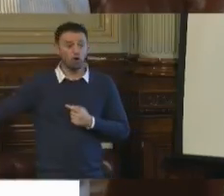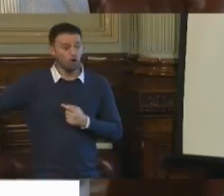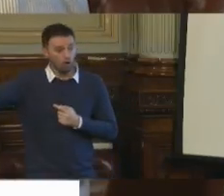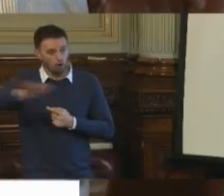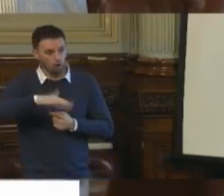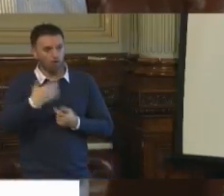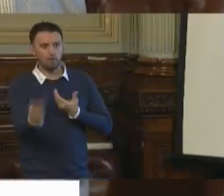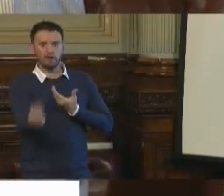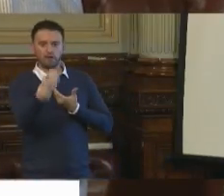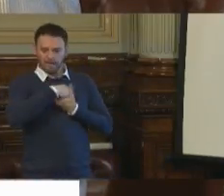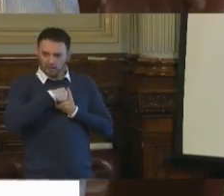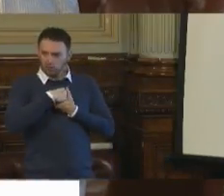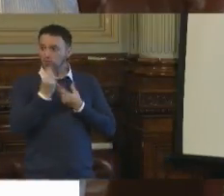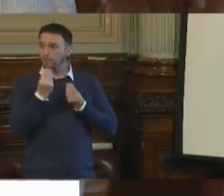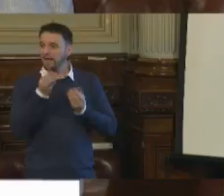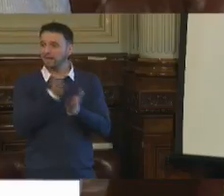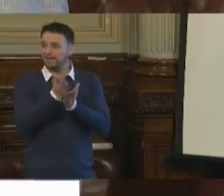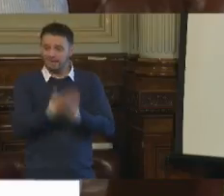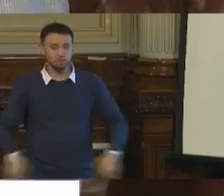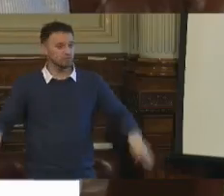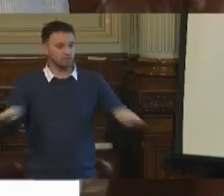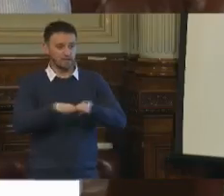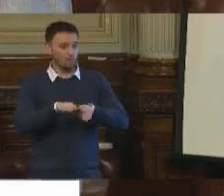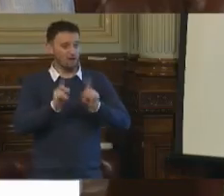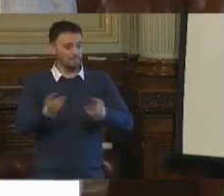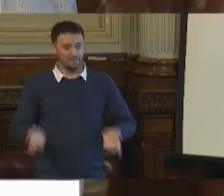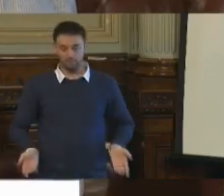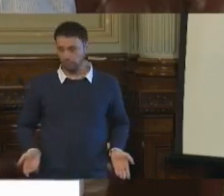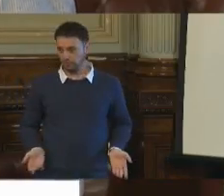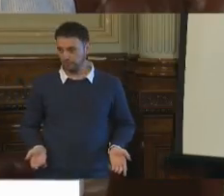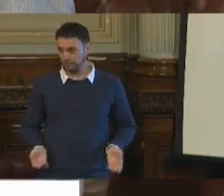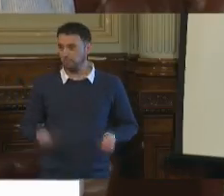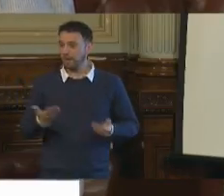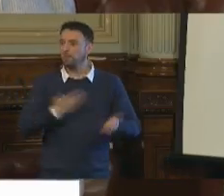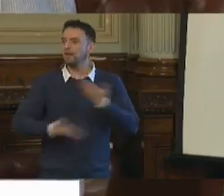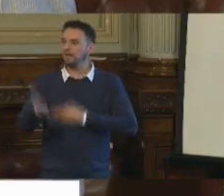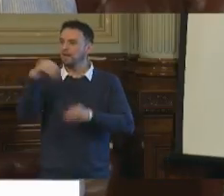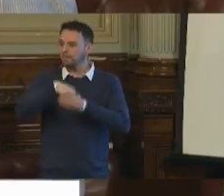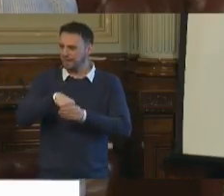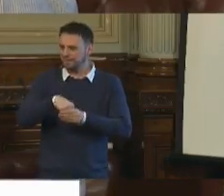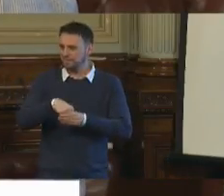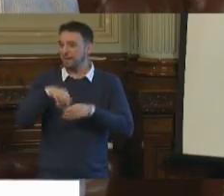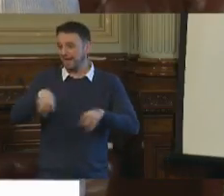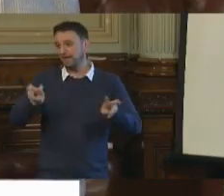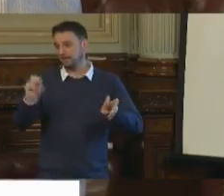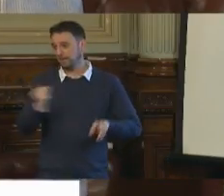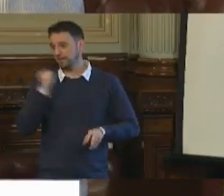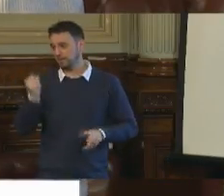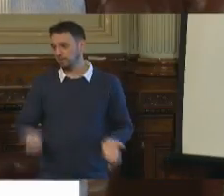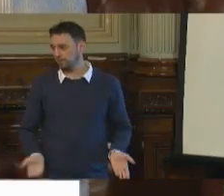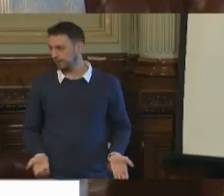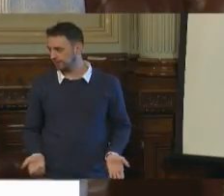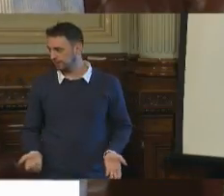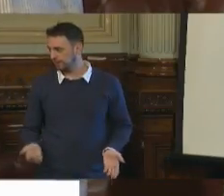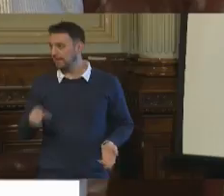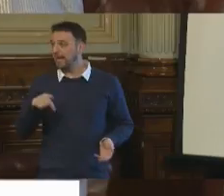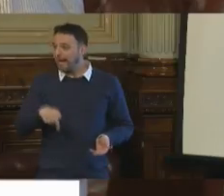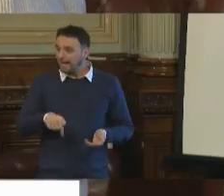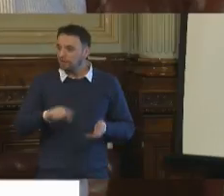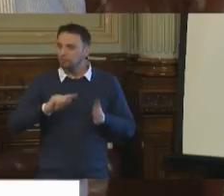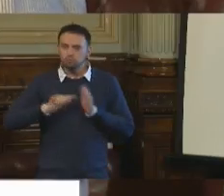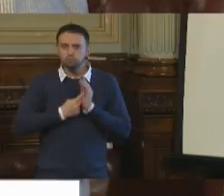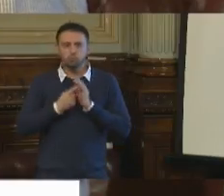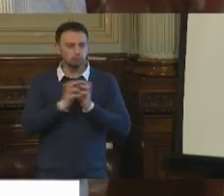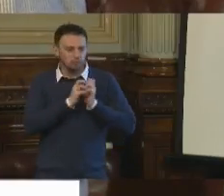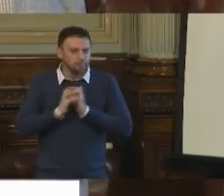sea inclusivo para estar en igualdad de condiciones que los demás para poder participar de esto se trata un poco este es el